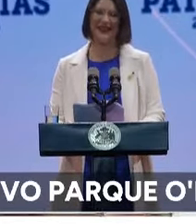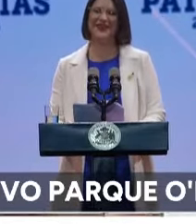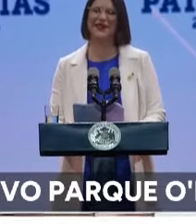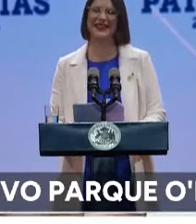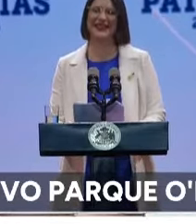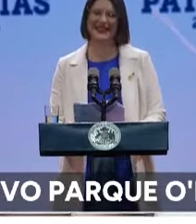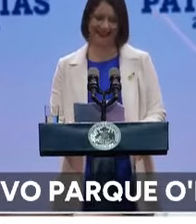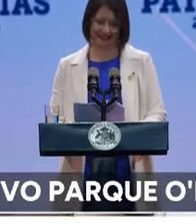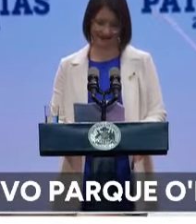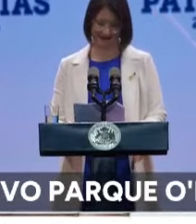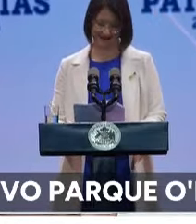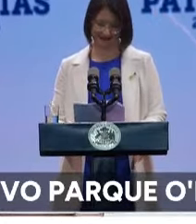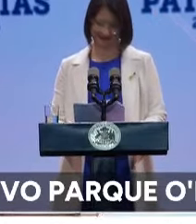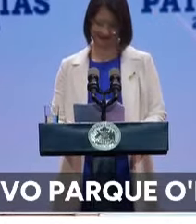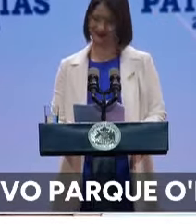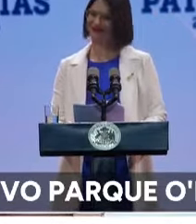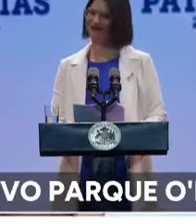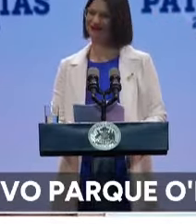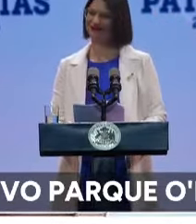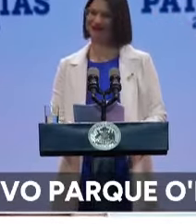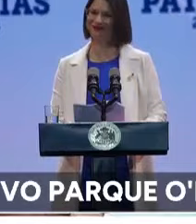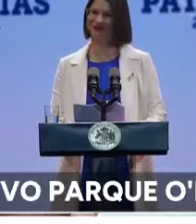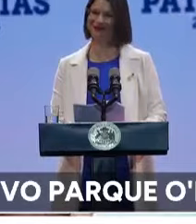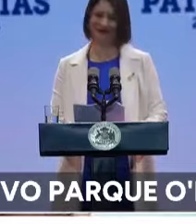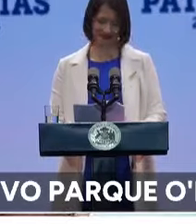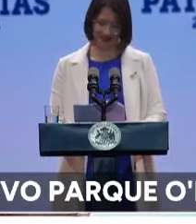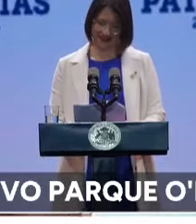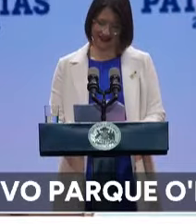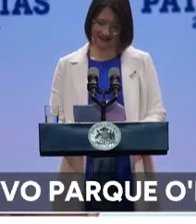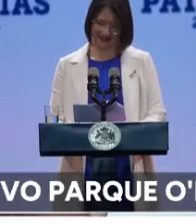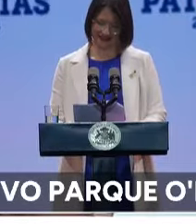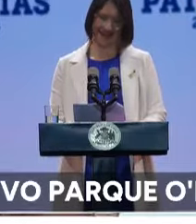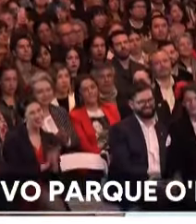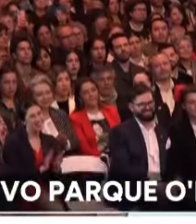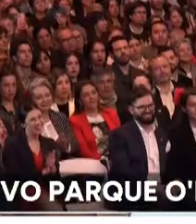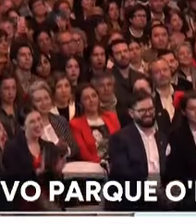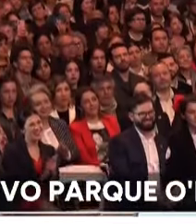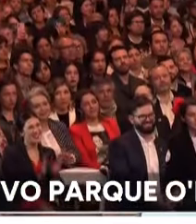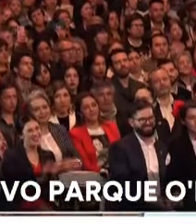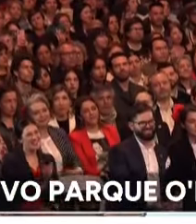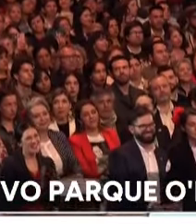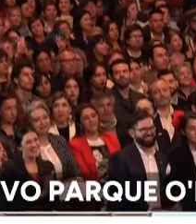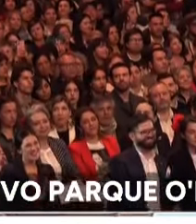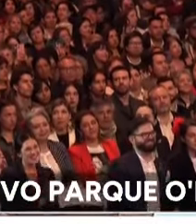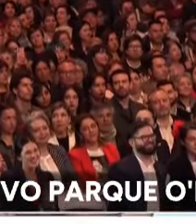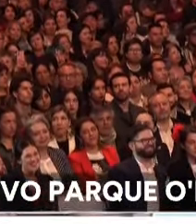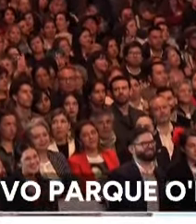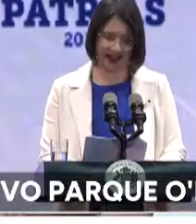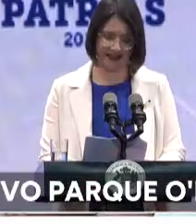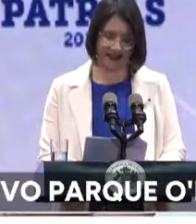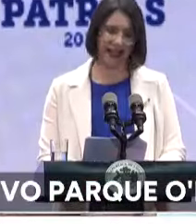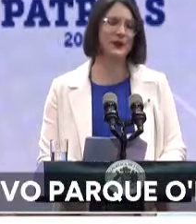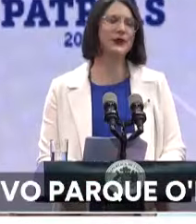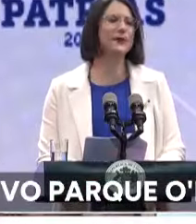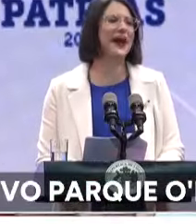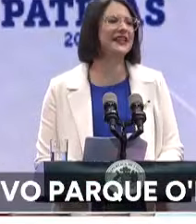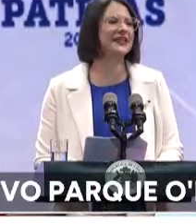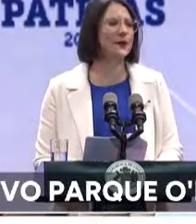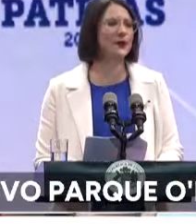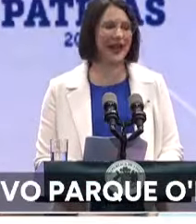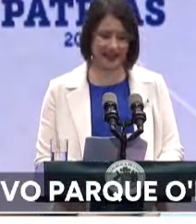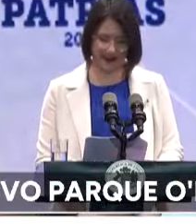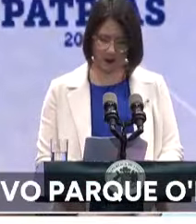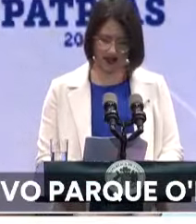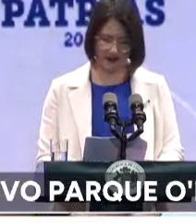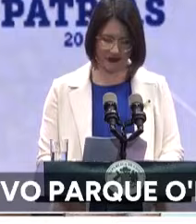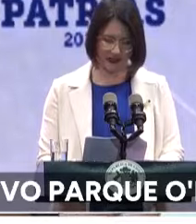darse cuenta que dentro del punto de vista legal, por ejemplo, no ha habido irregularidad alguna en una vista de un recurso de protección específico. No se